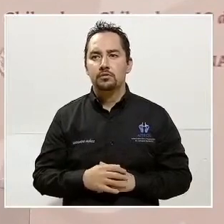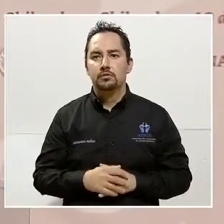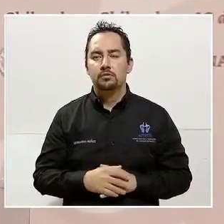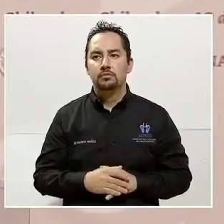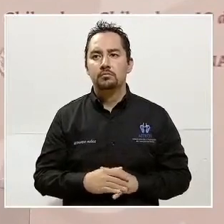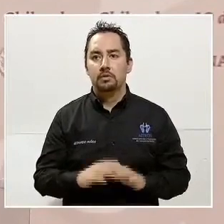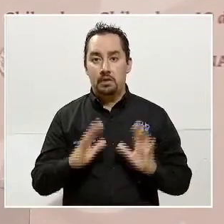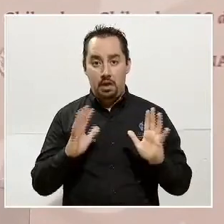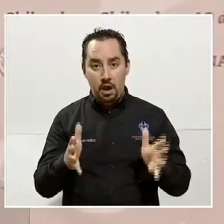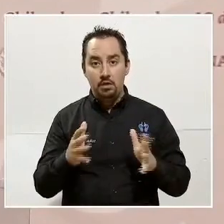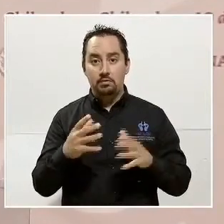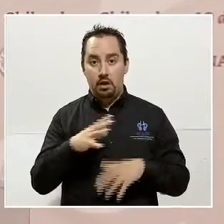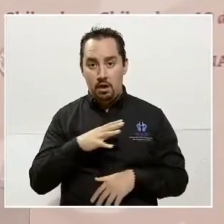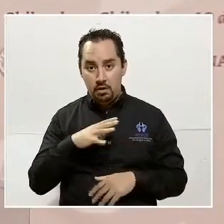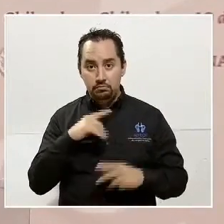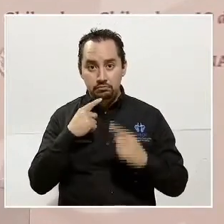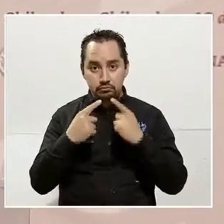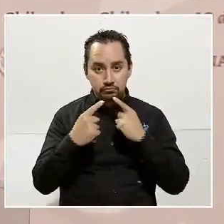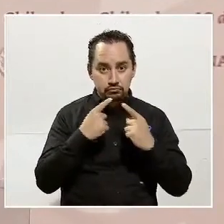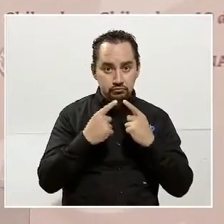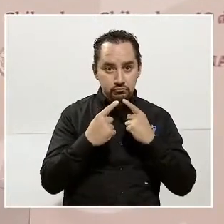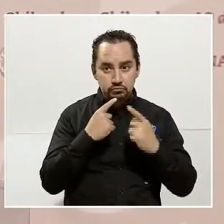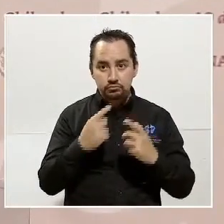se habla